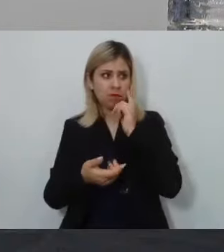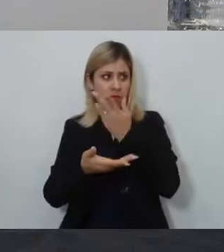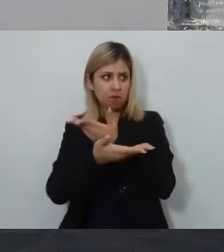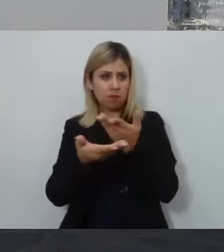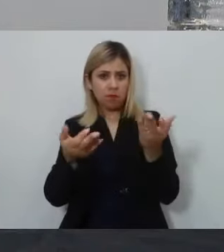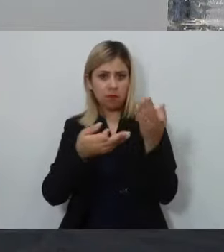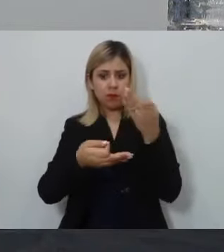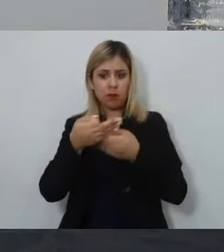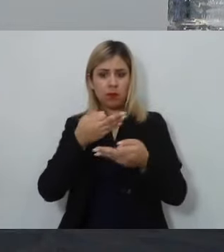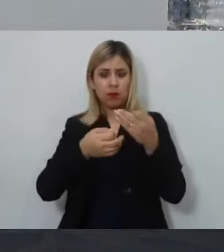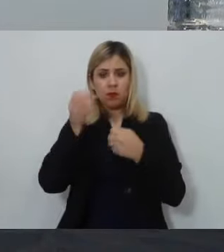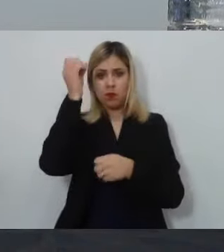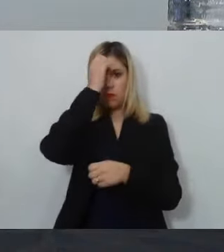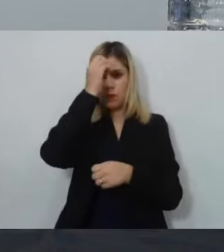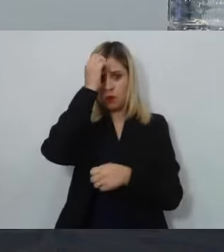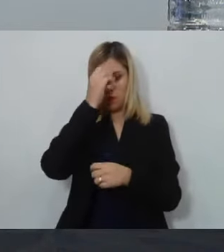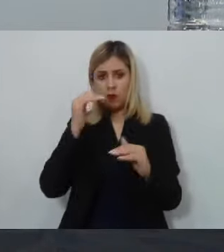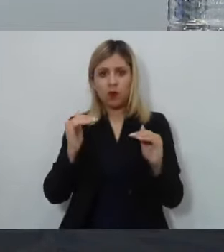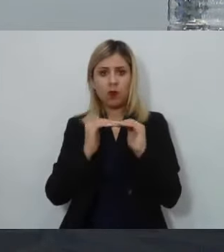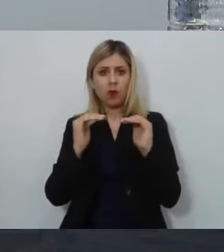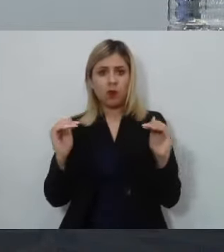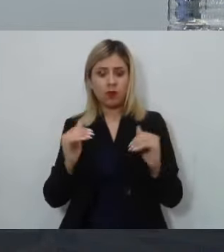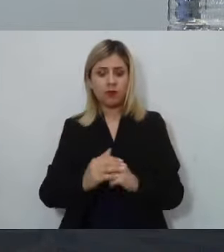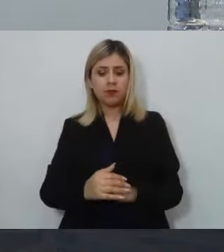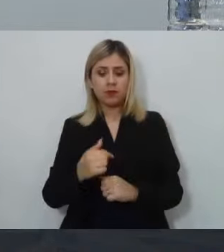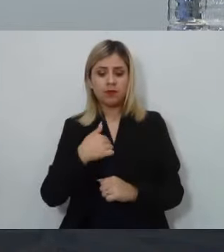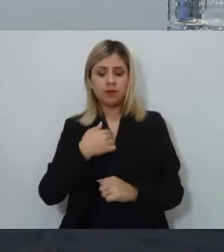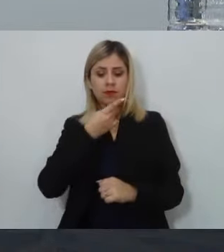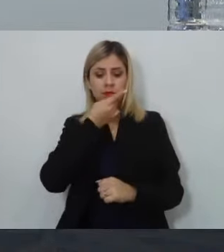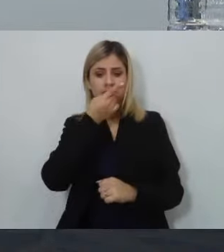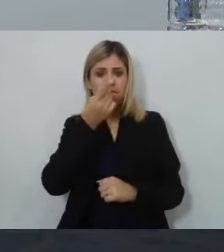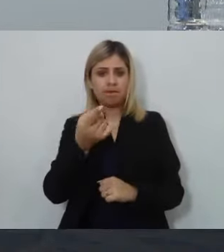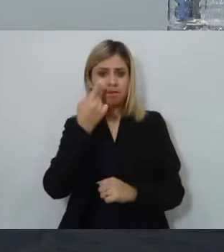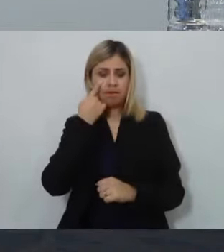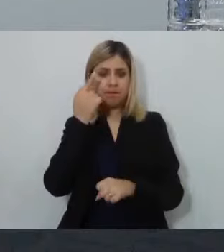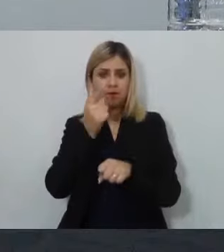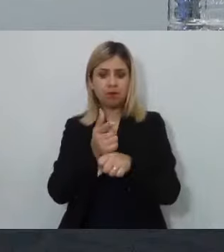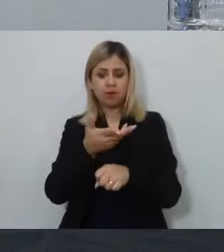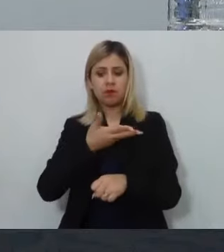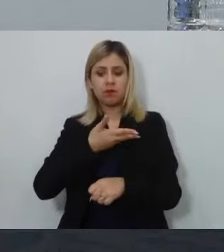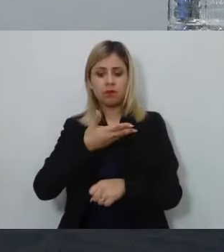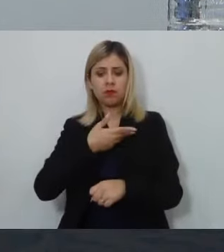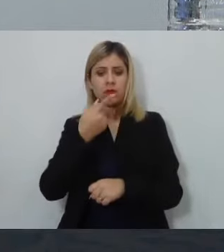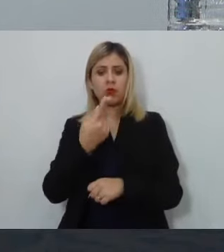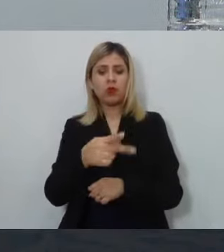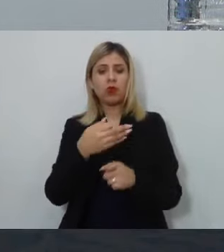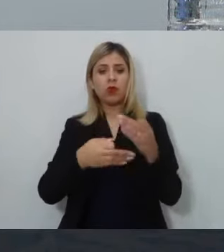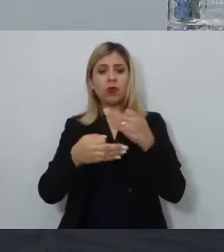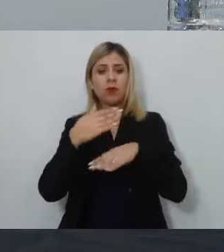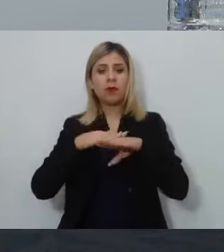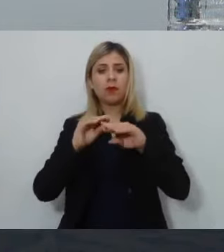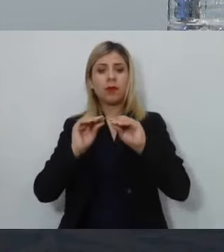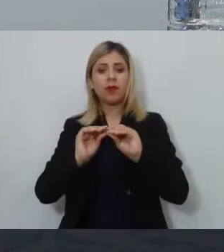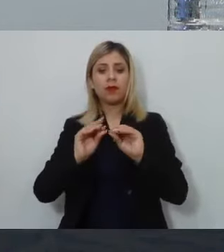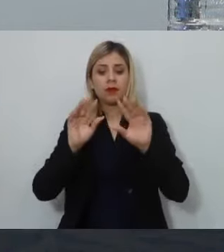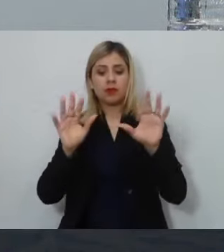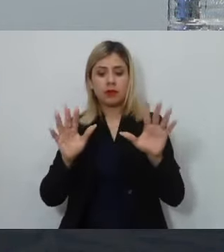que ella formuló para toda Claridad en en en la votación e